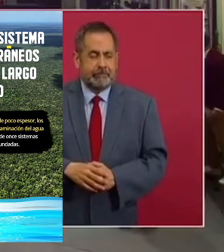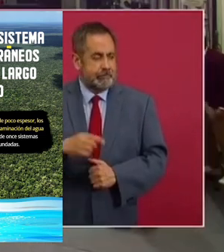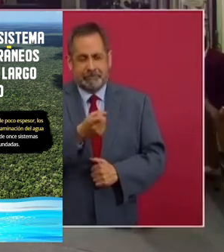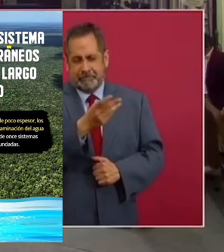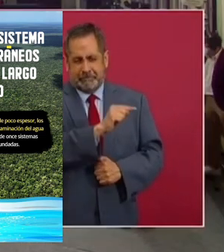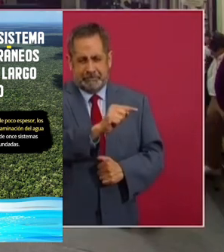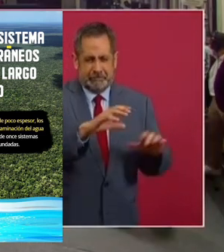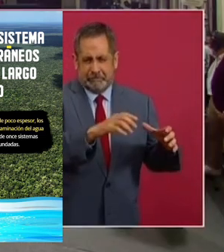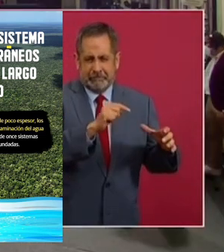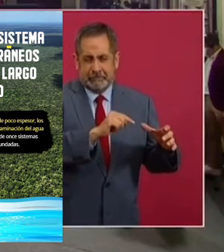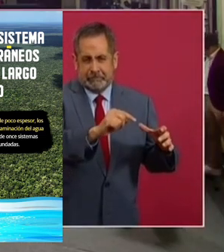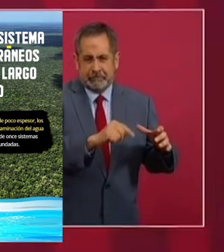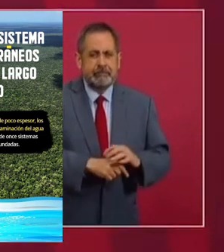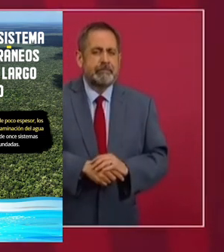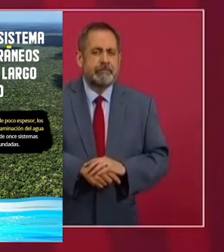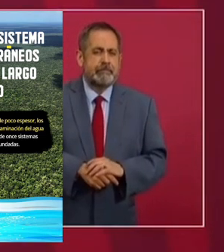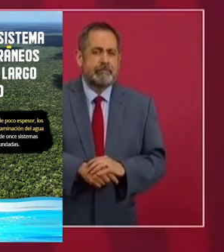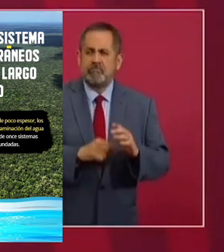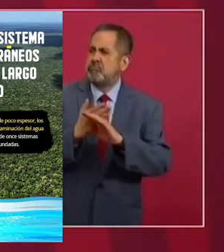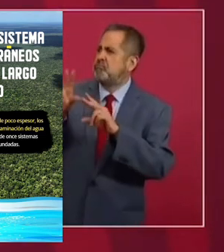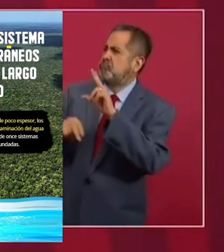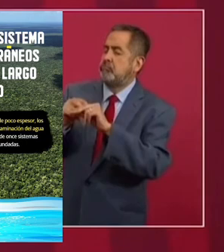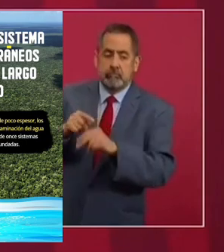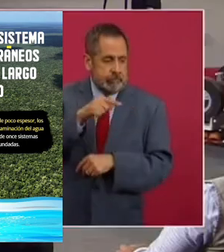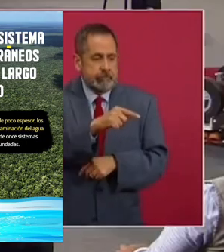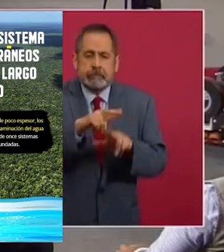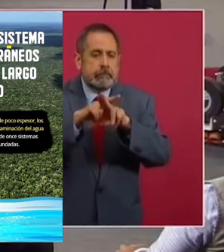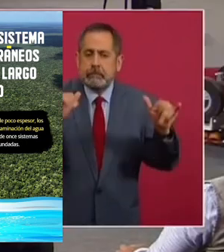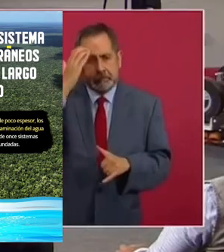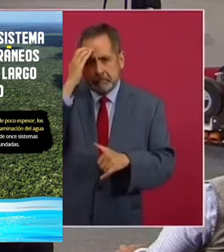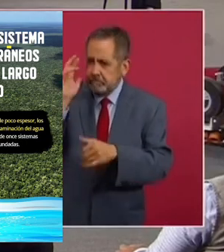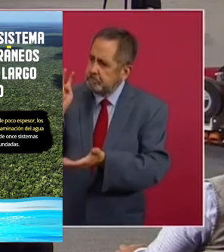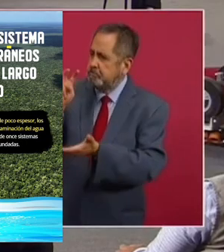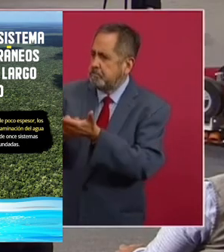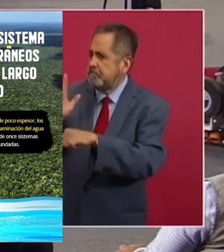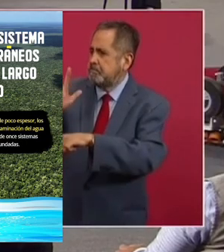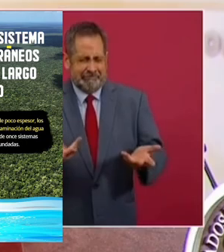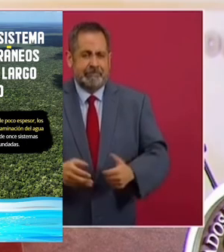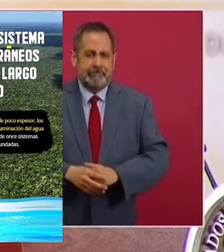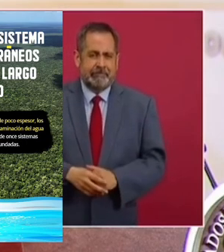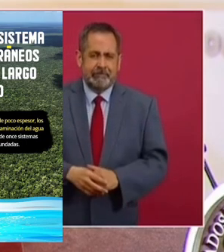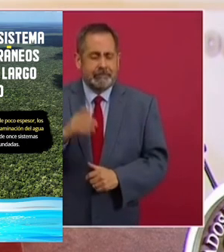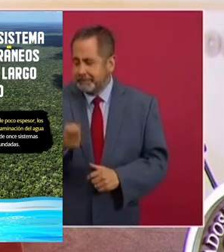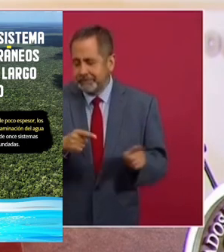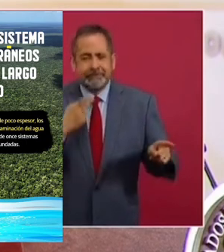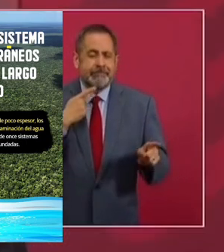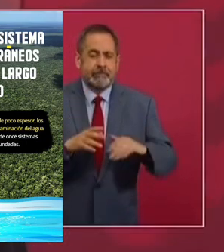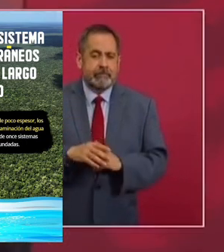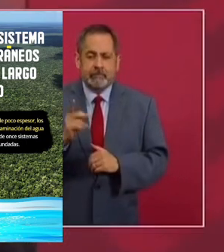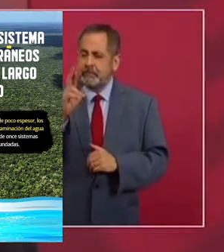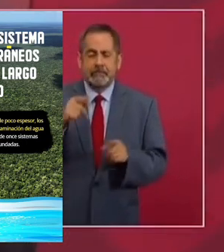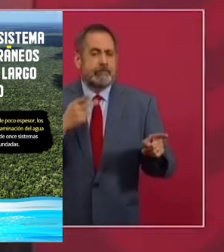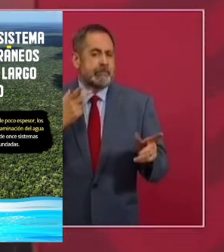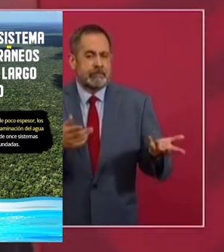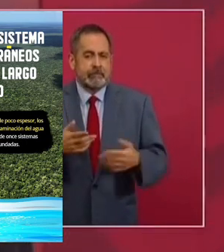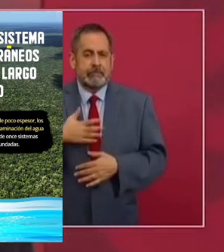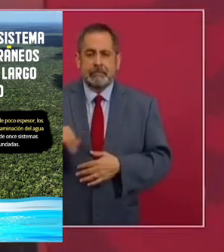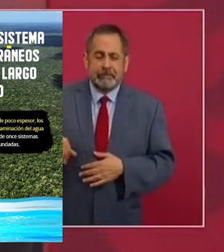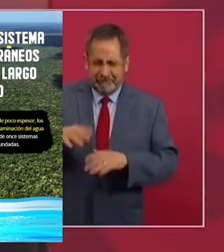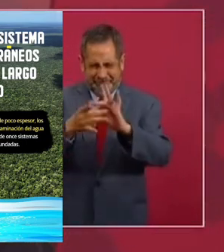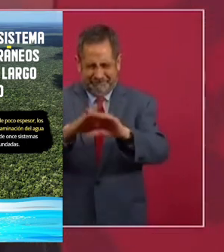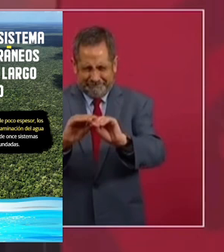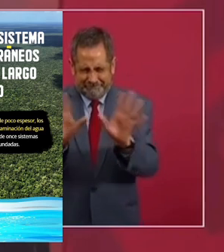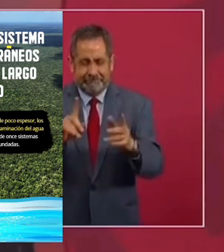que están oponiéndose, ni siquiera conocen las comunidades. Es por interés, y para